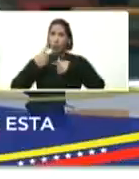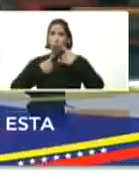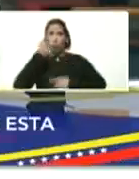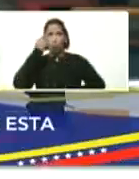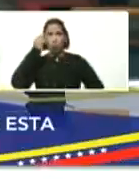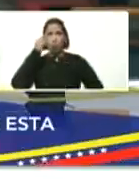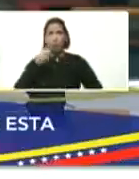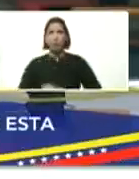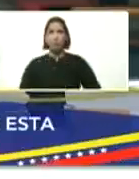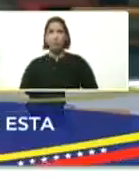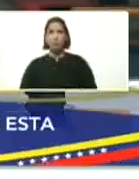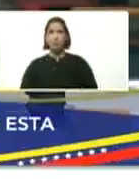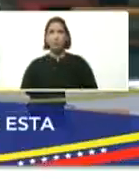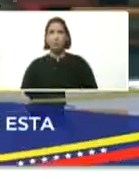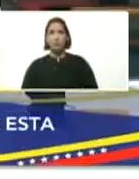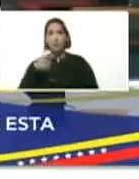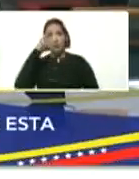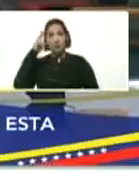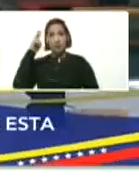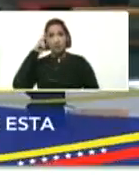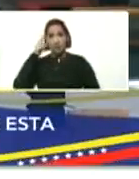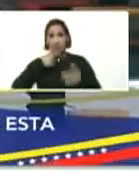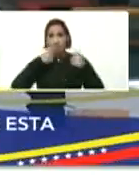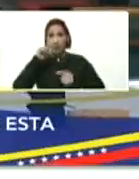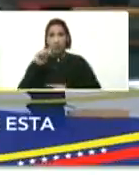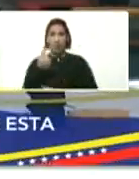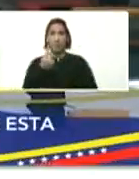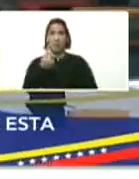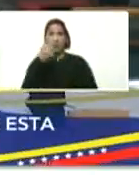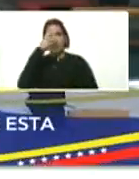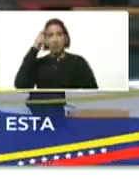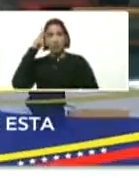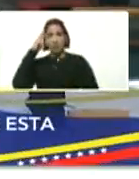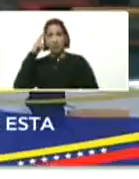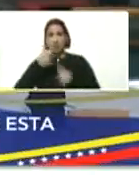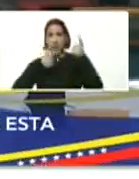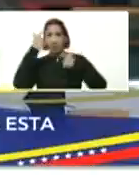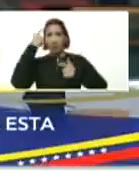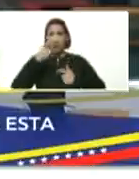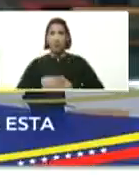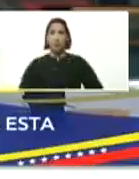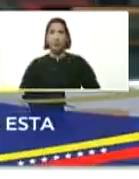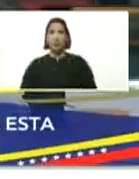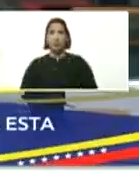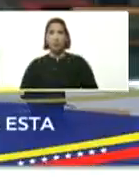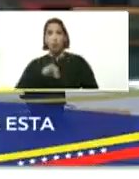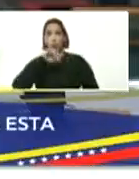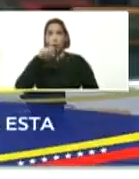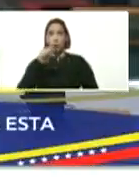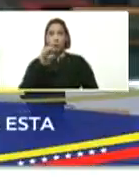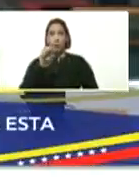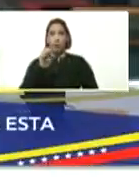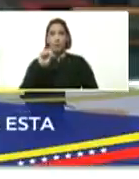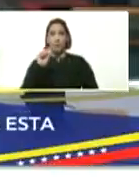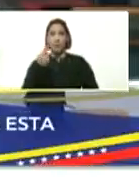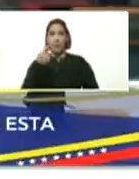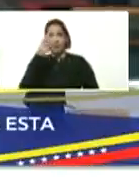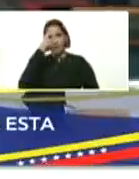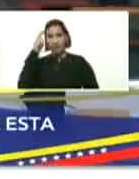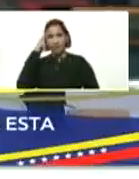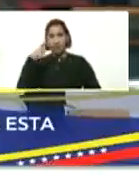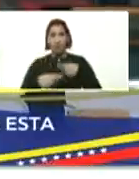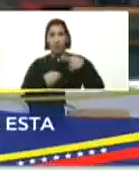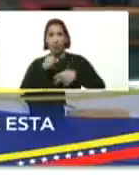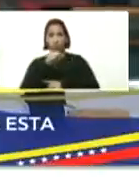José Vicente, quien fue canciller de Chávez, el primer canciller del comandante Chávez. José Vicente fue el primer canciller de la Revolución